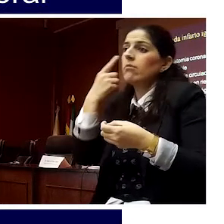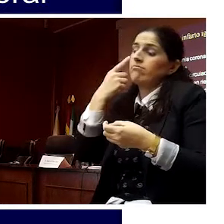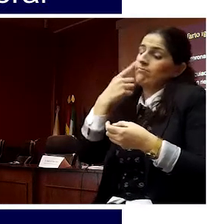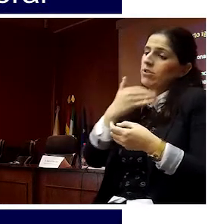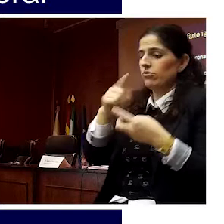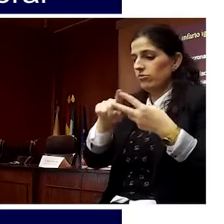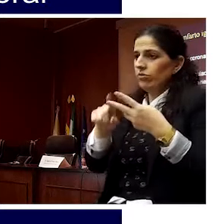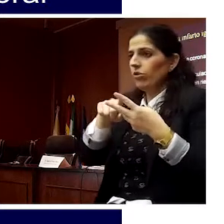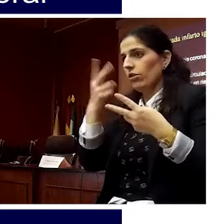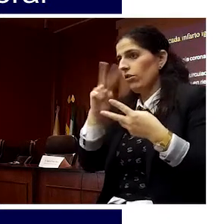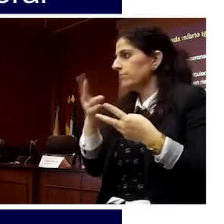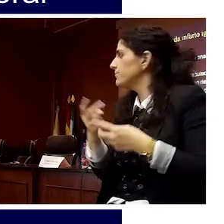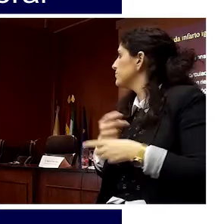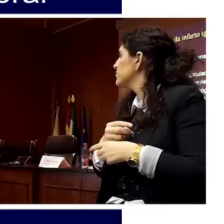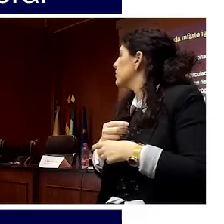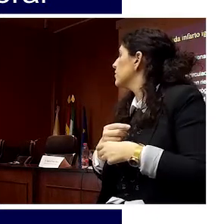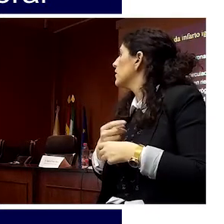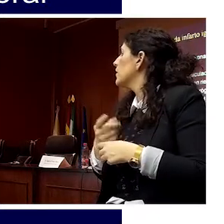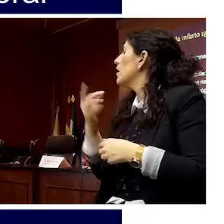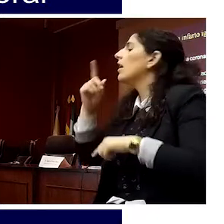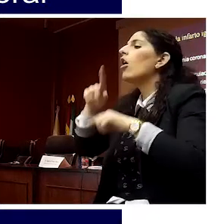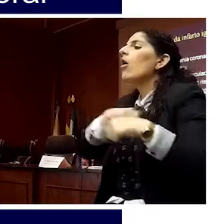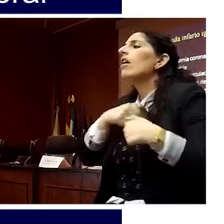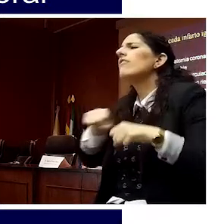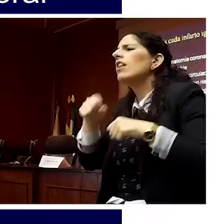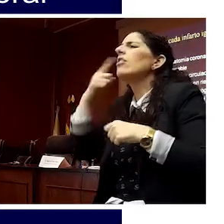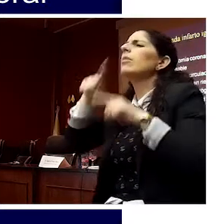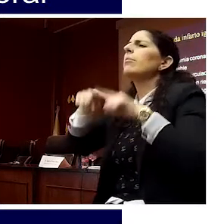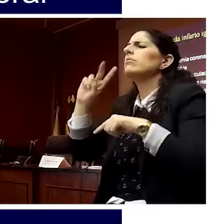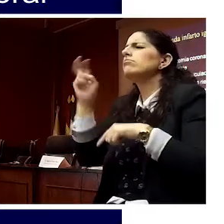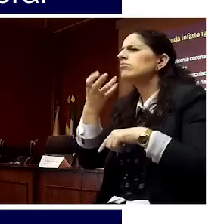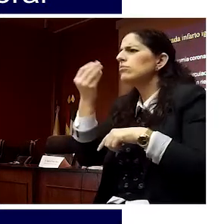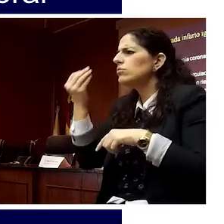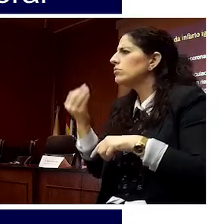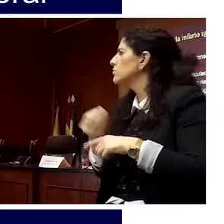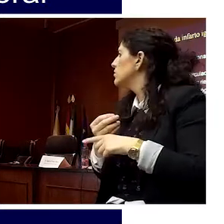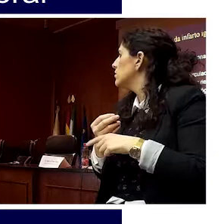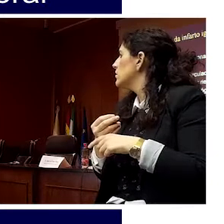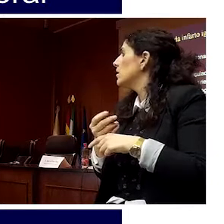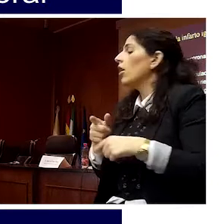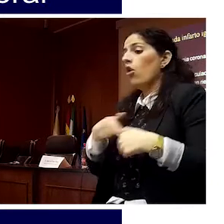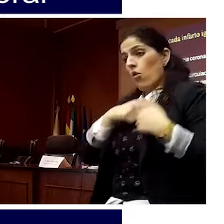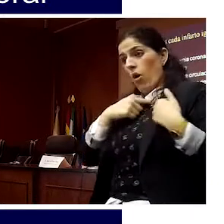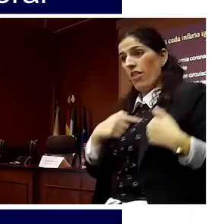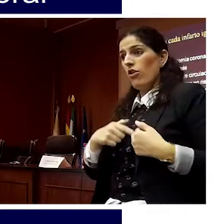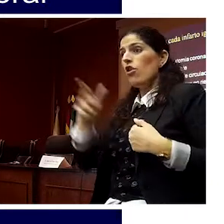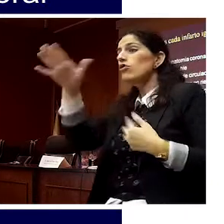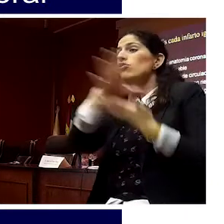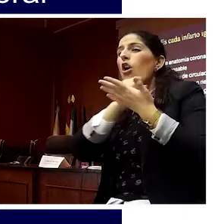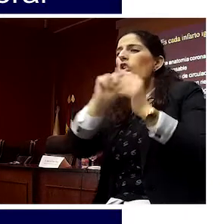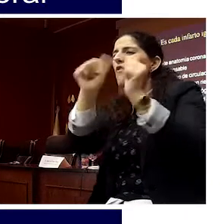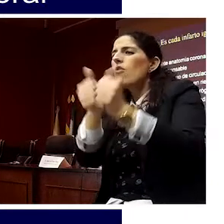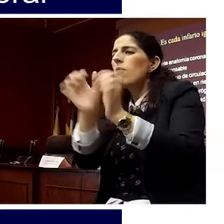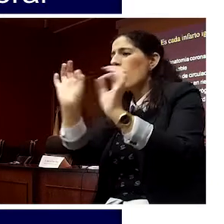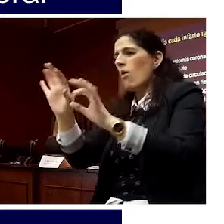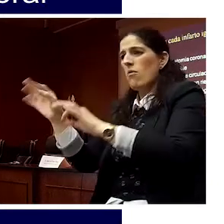de muchísimas variables, ¿no? Hay una diferente anatomía coronaria